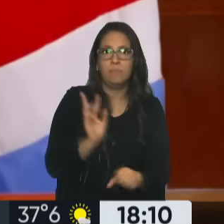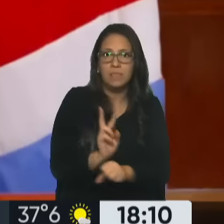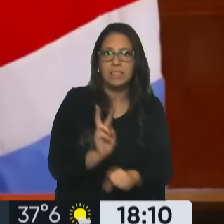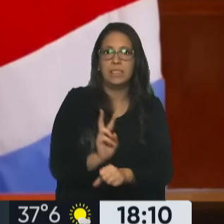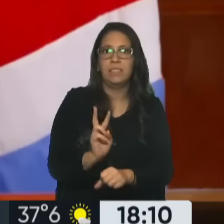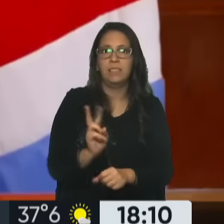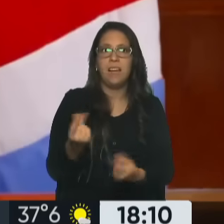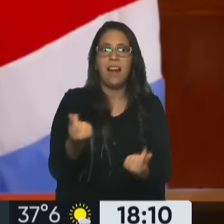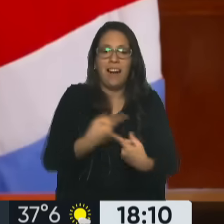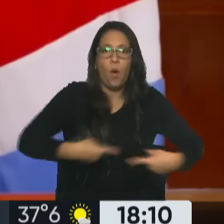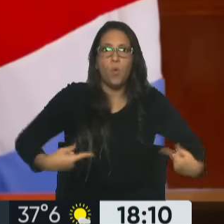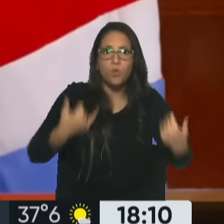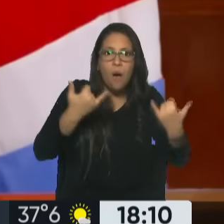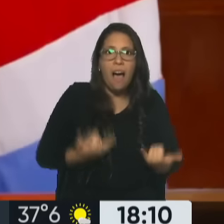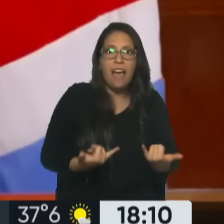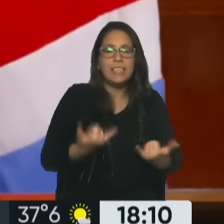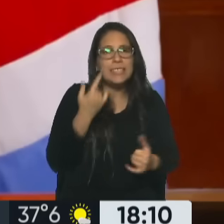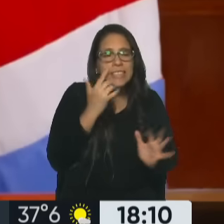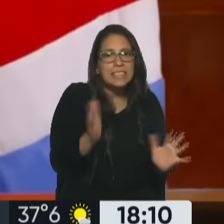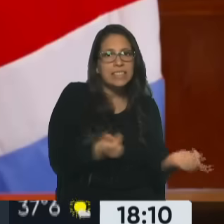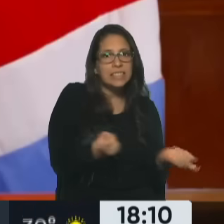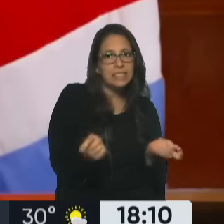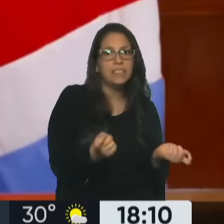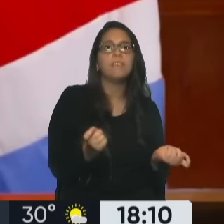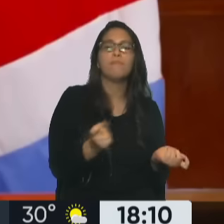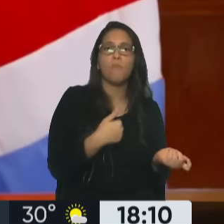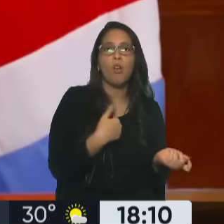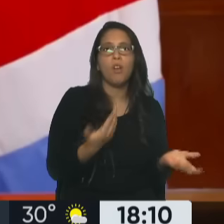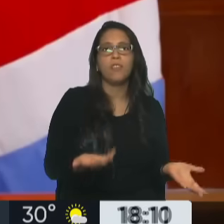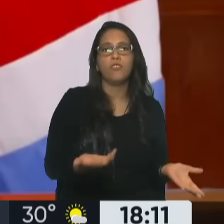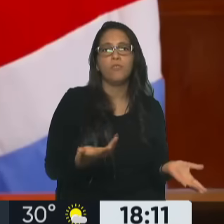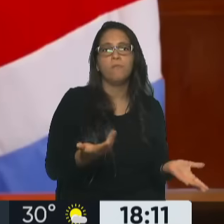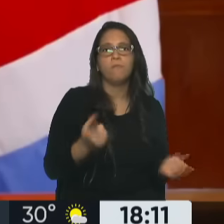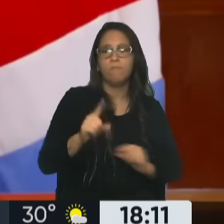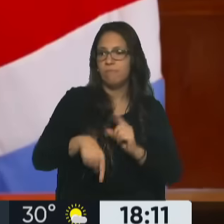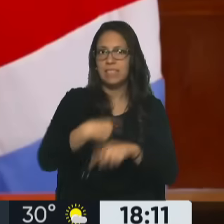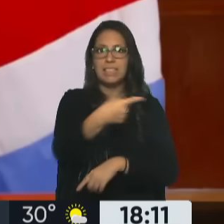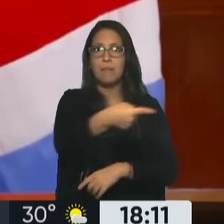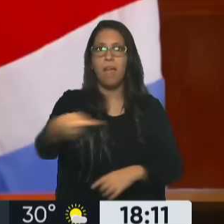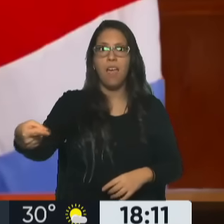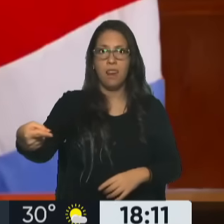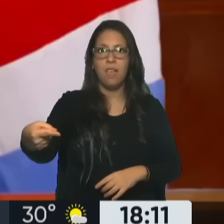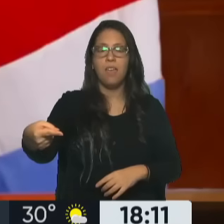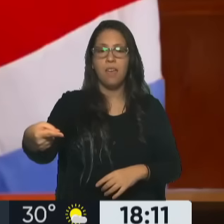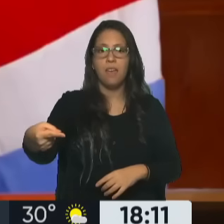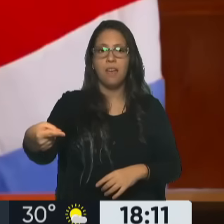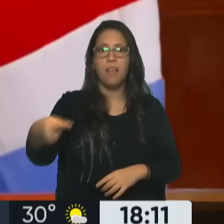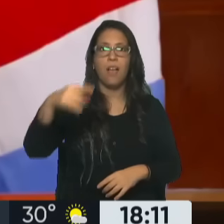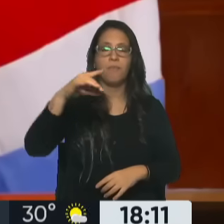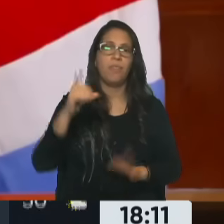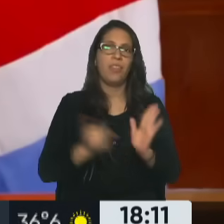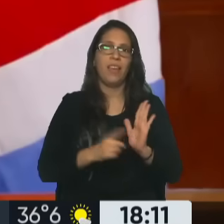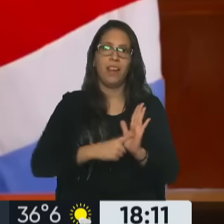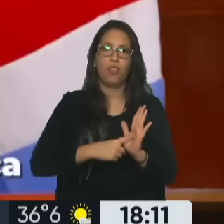los recursos por eso estoy enviando esta próxima semana el dnu que voy